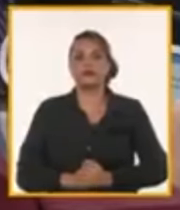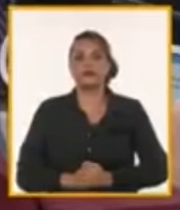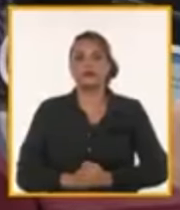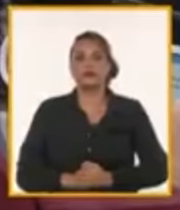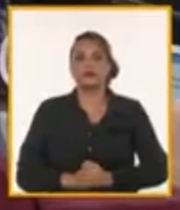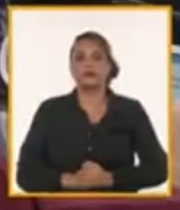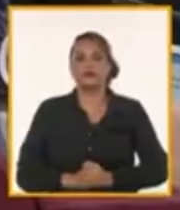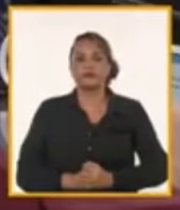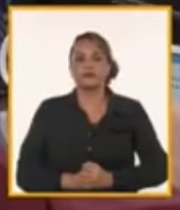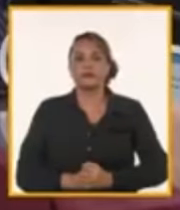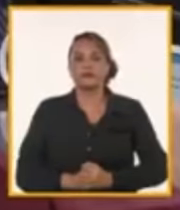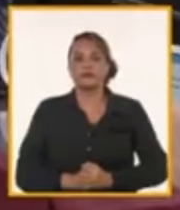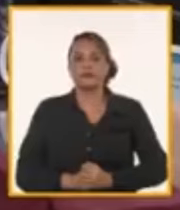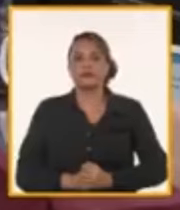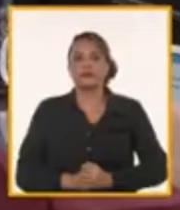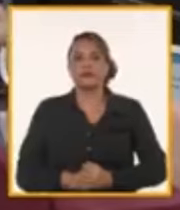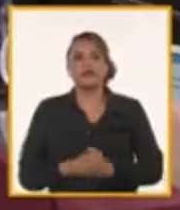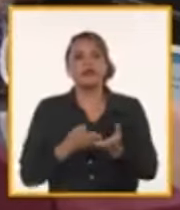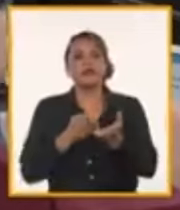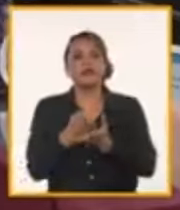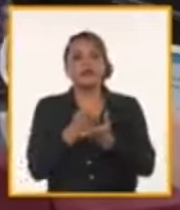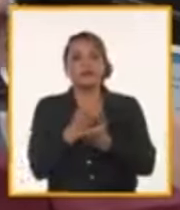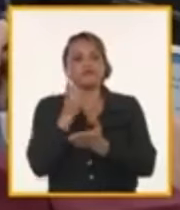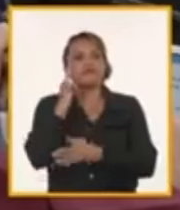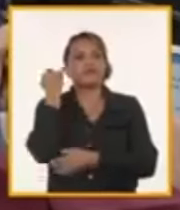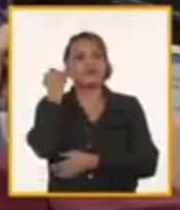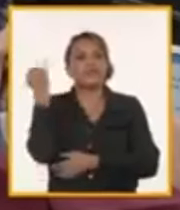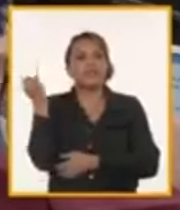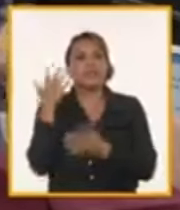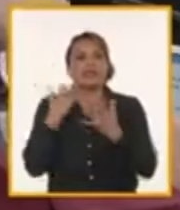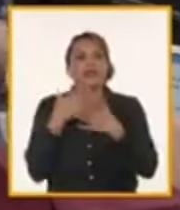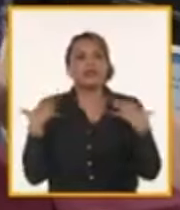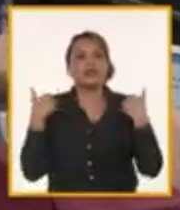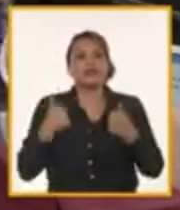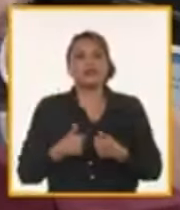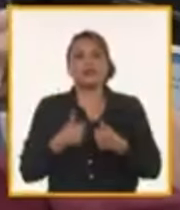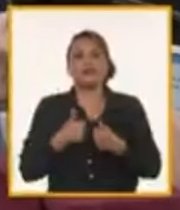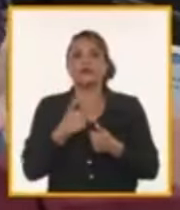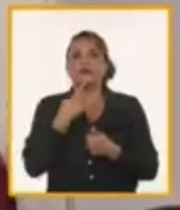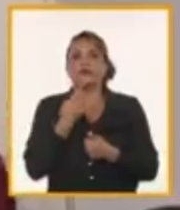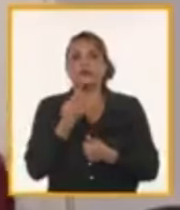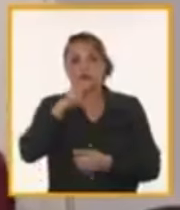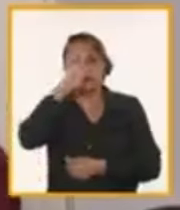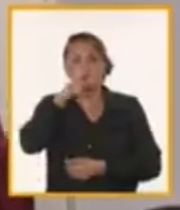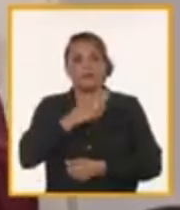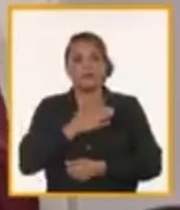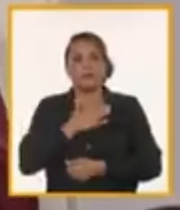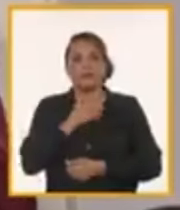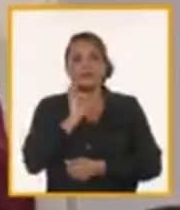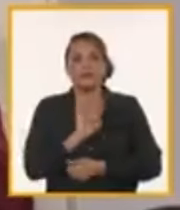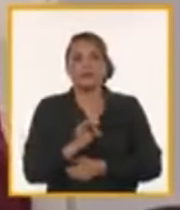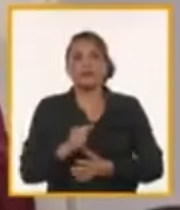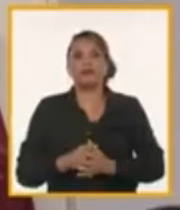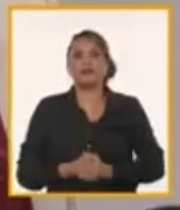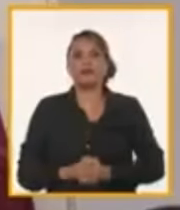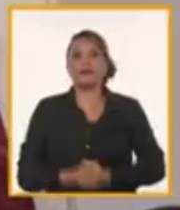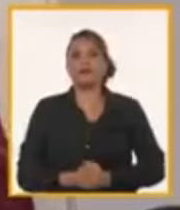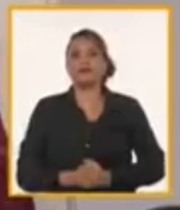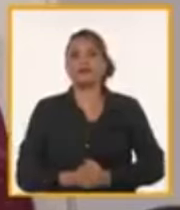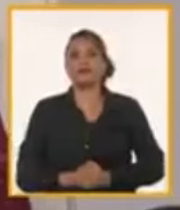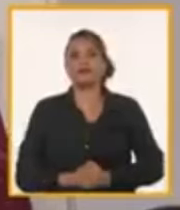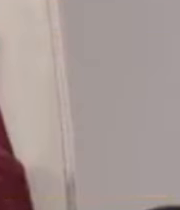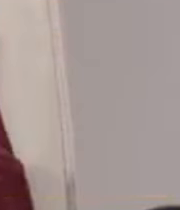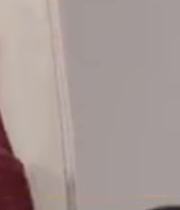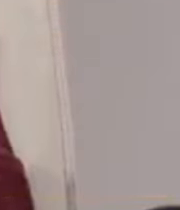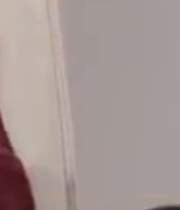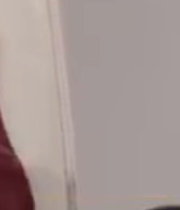desarrollo para poder dar respuesta hoy a las ideas de la dirección también del país de la eh la estrategia de desarrollo municipal Yo creo que es un